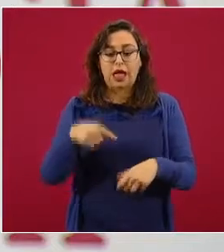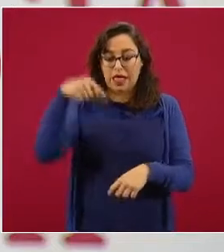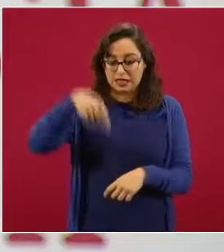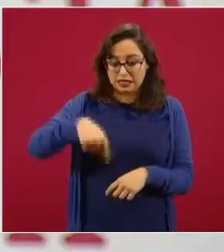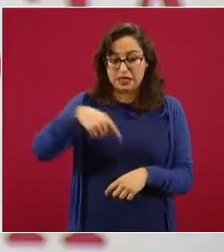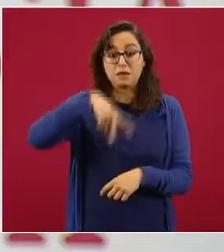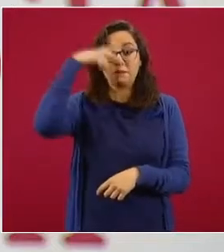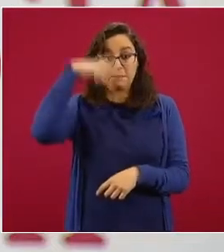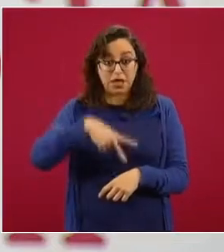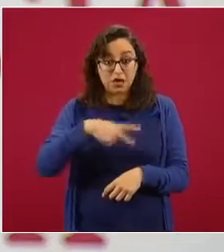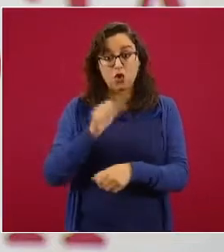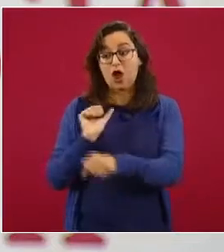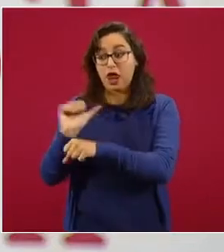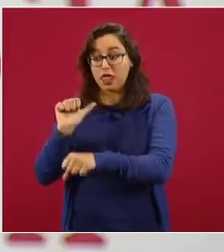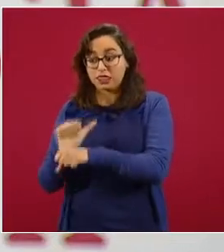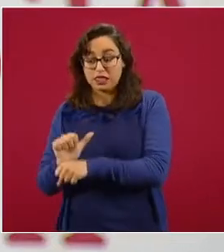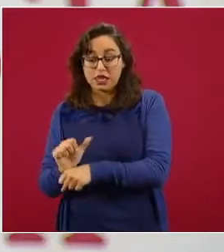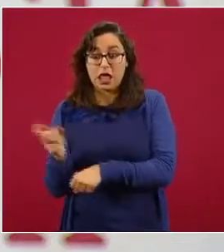México y en Argentina